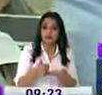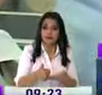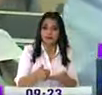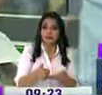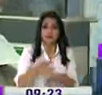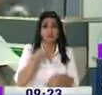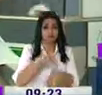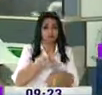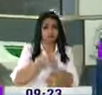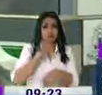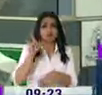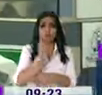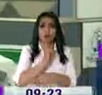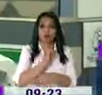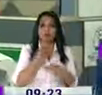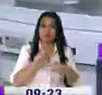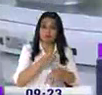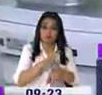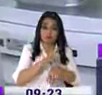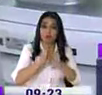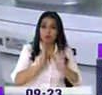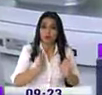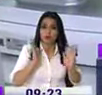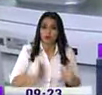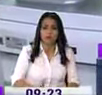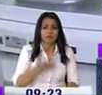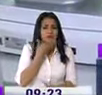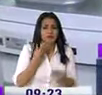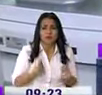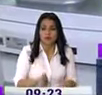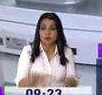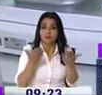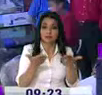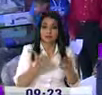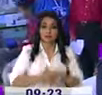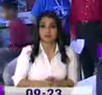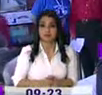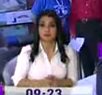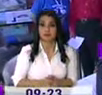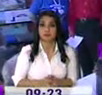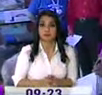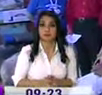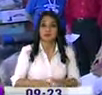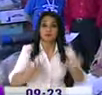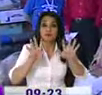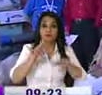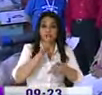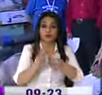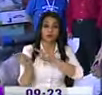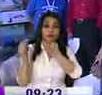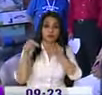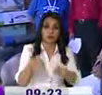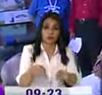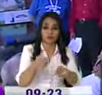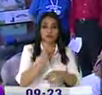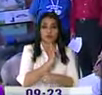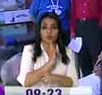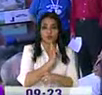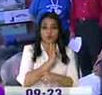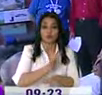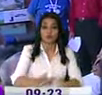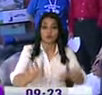lideradas por doctores estadounidenses y ecuatorianos bajo los mejores estándares de calidad. Llegaron 9 médicos americanos y tenemos 9